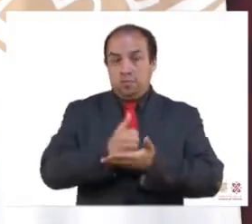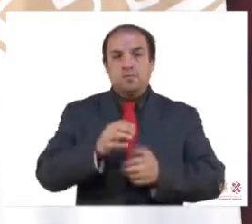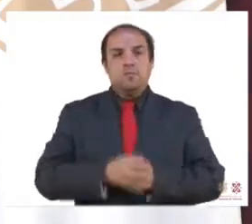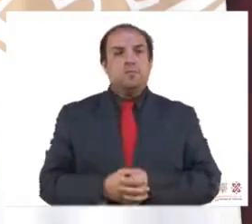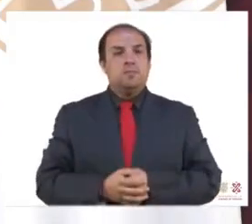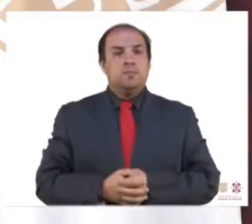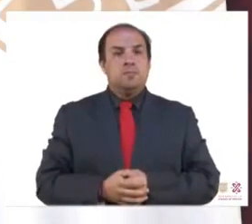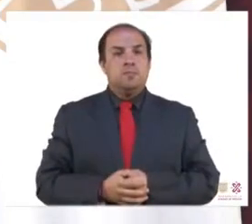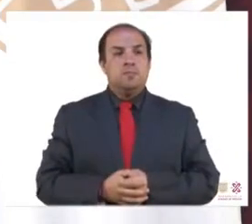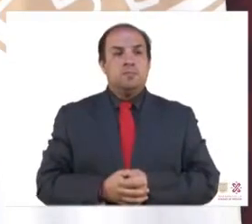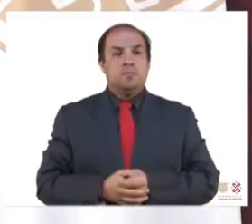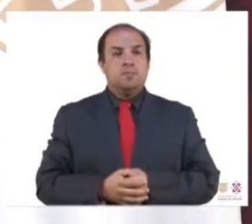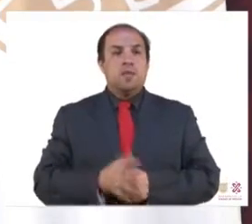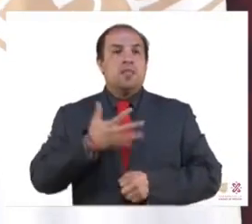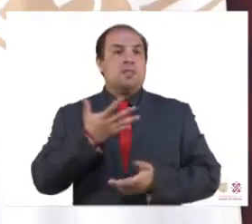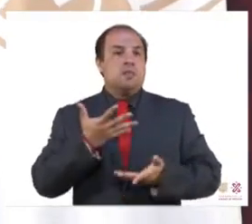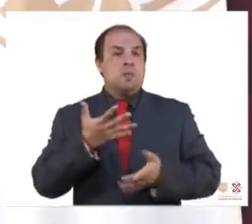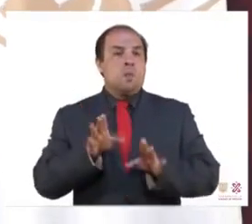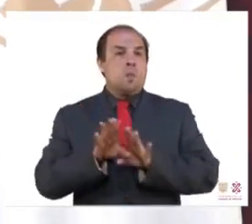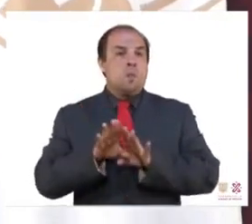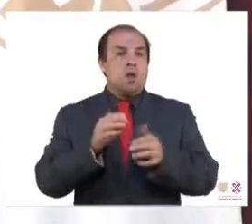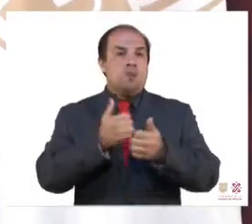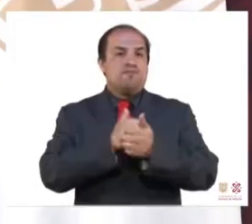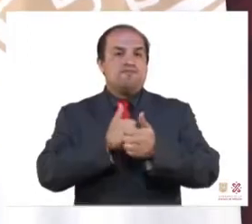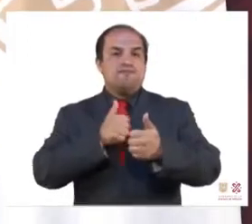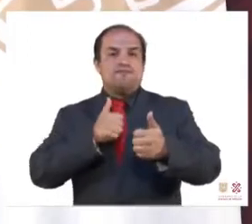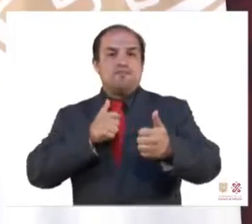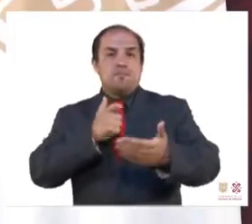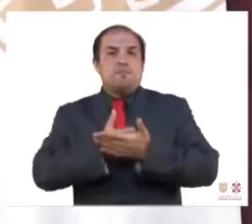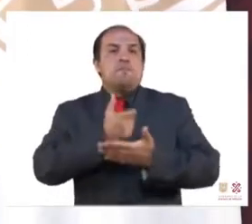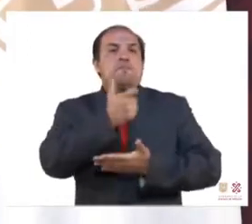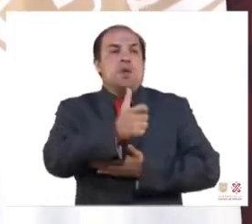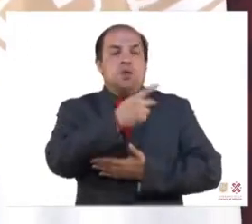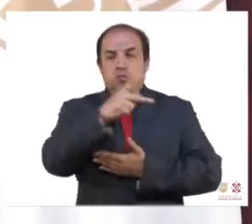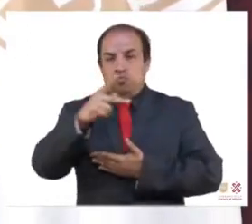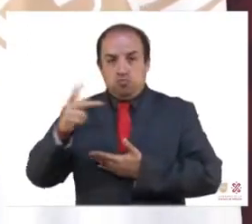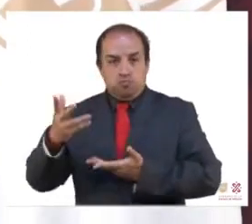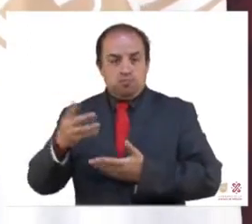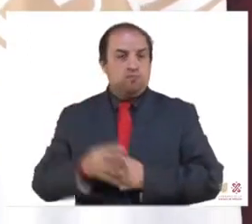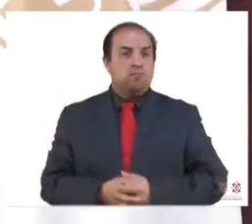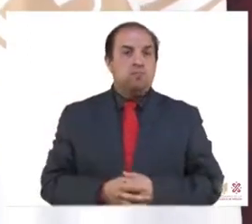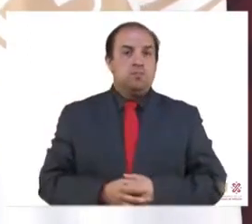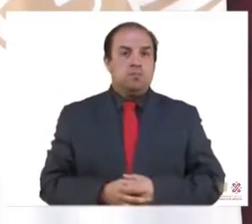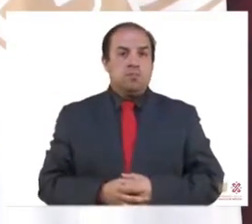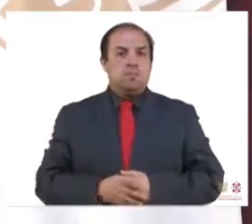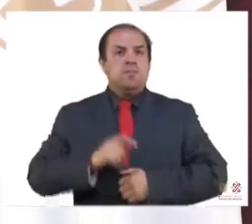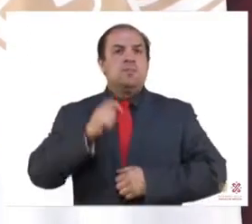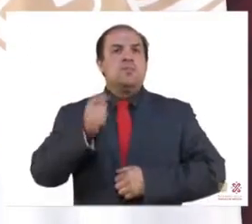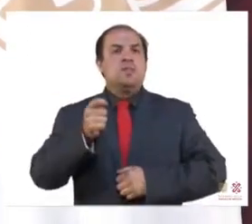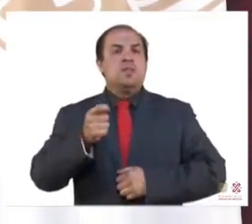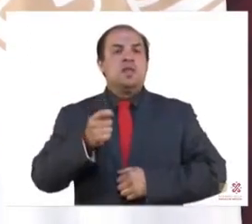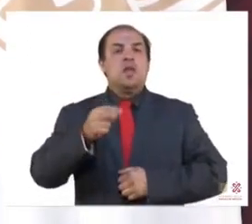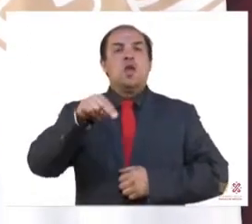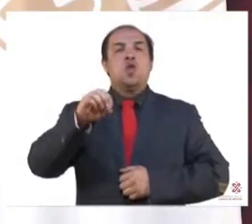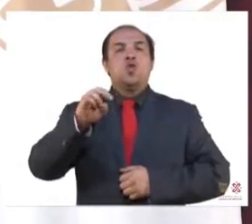que se han quedado rezagadas en su salarios Esta es la nómina cuatro seis